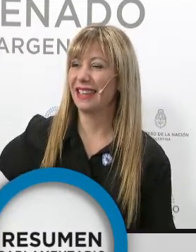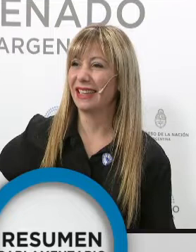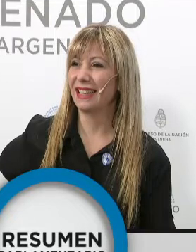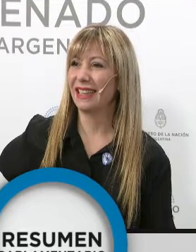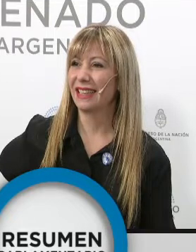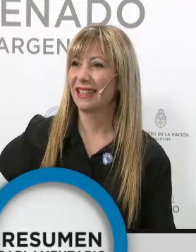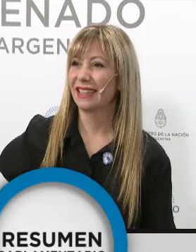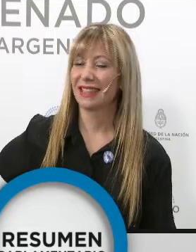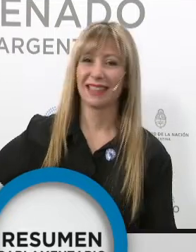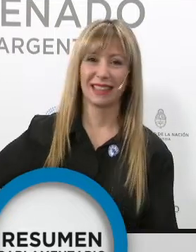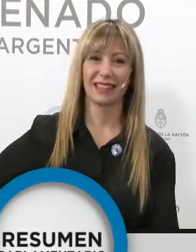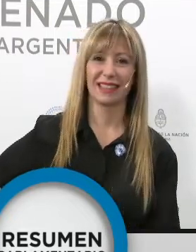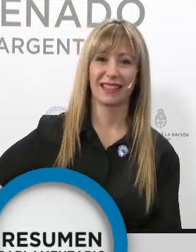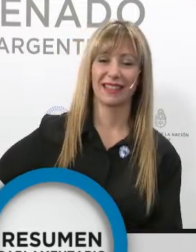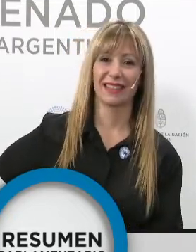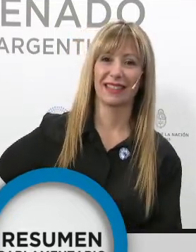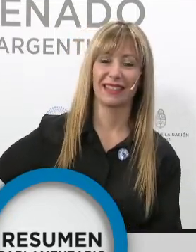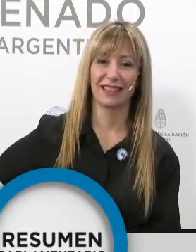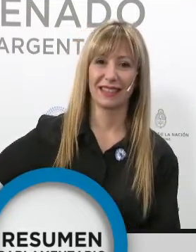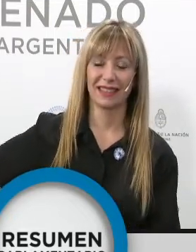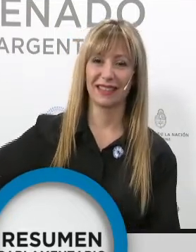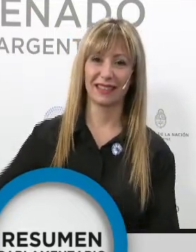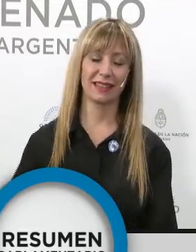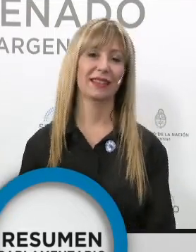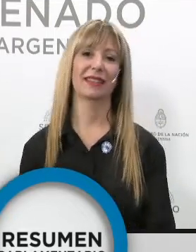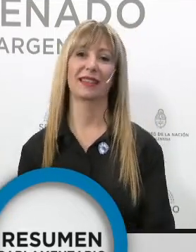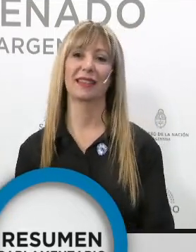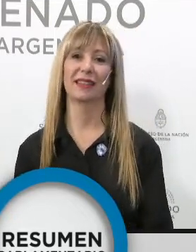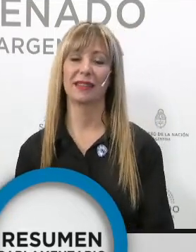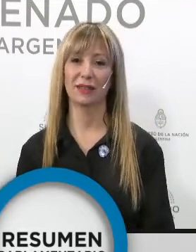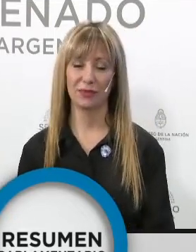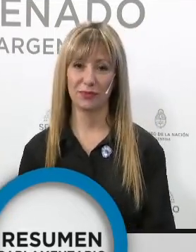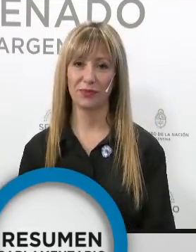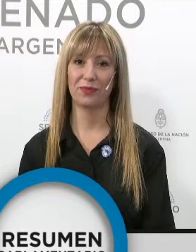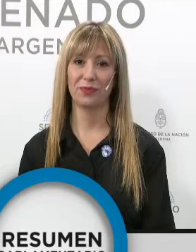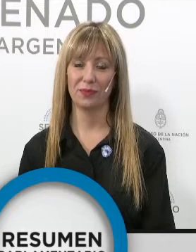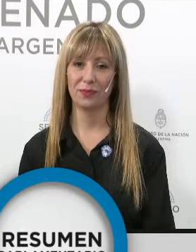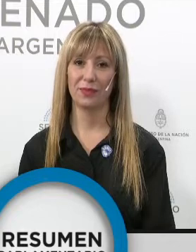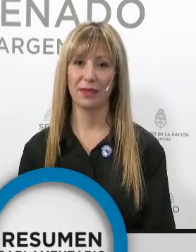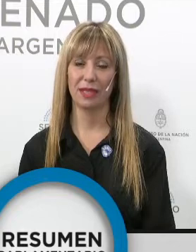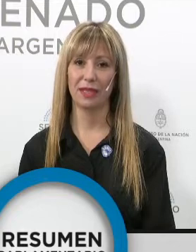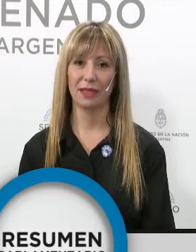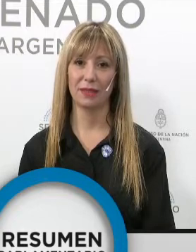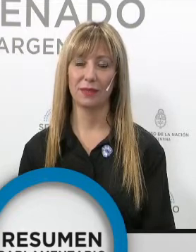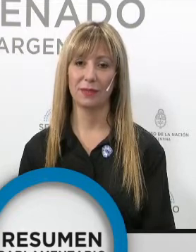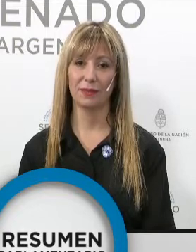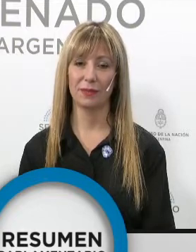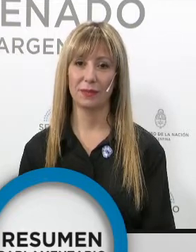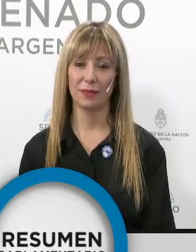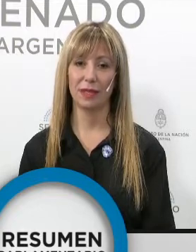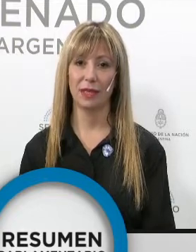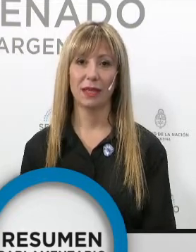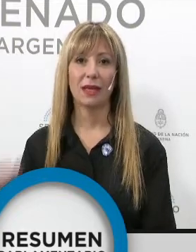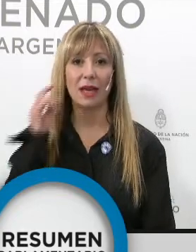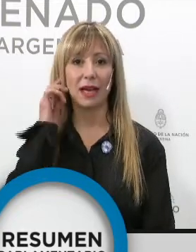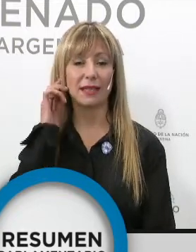agradezco la comunicación y poder de acá del futuro esta vez contarle el trámite que le venimos dando a la reforma de la Corte Suprema de